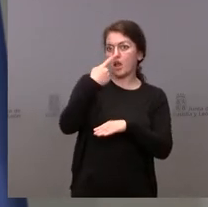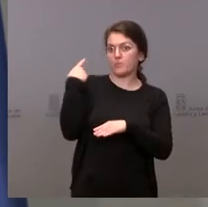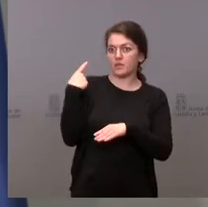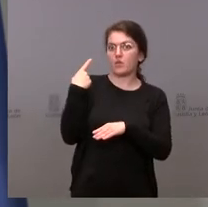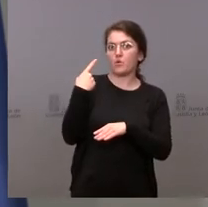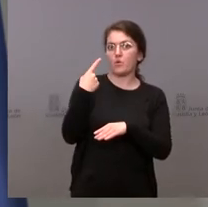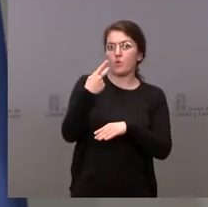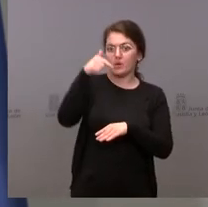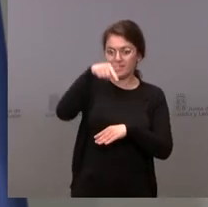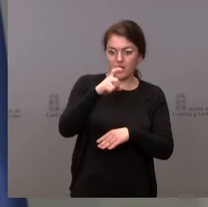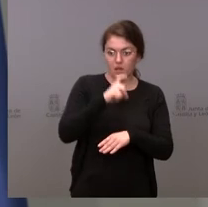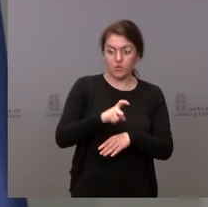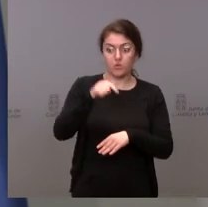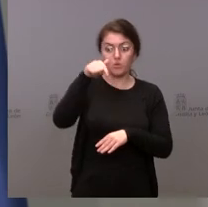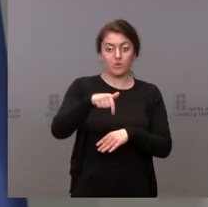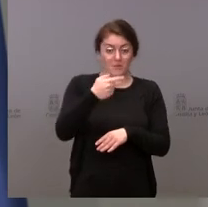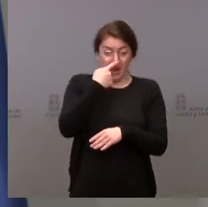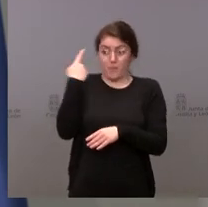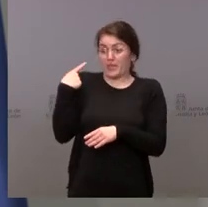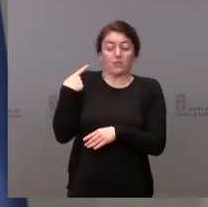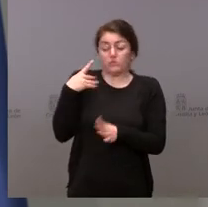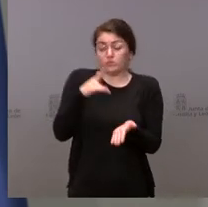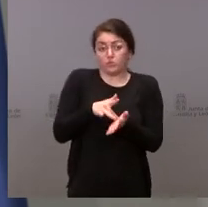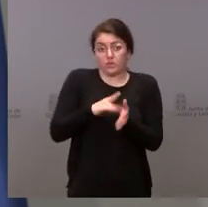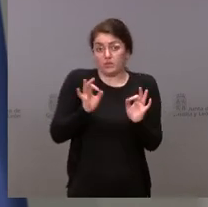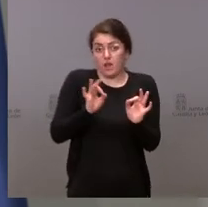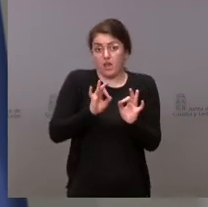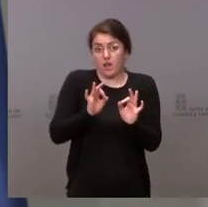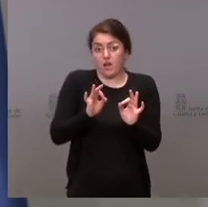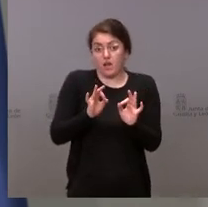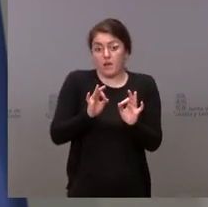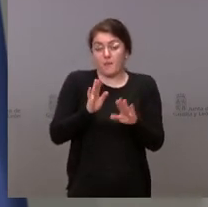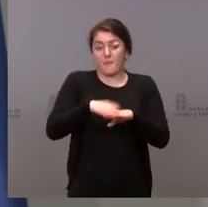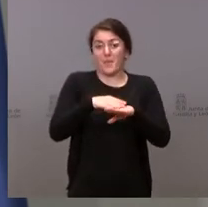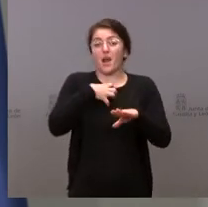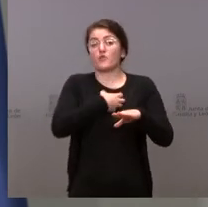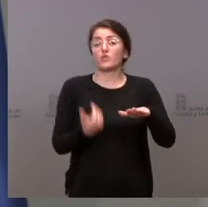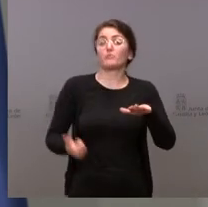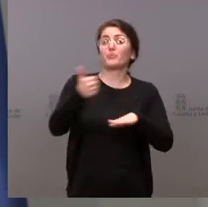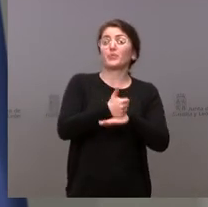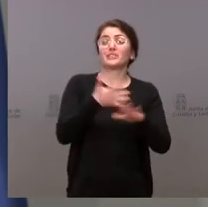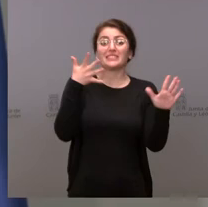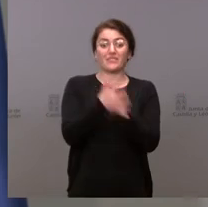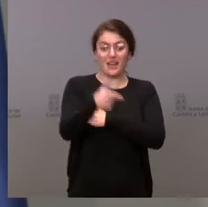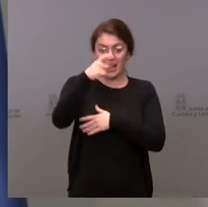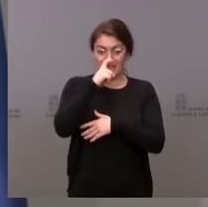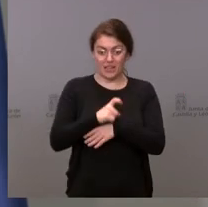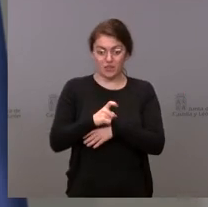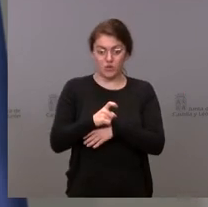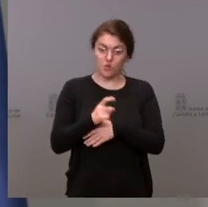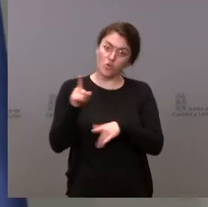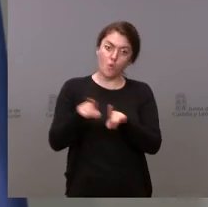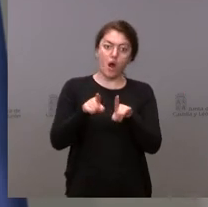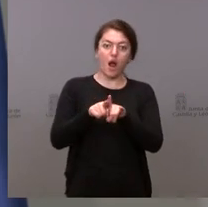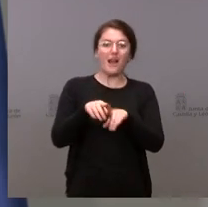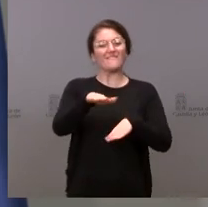y la del 21 no se ha producido para los altos cargos con lo cual la del 22 es sobre la base del año 20 es